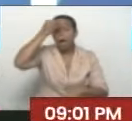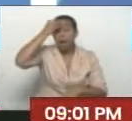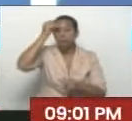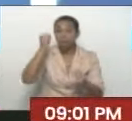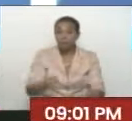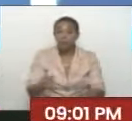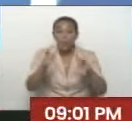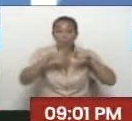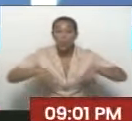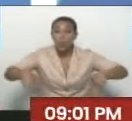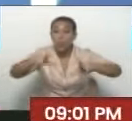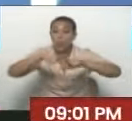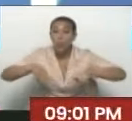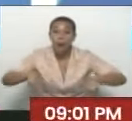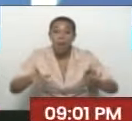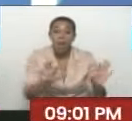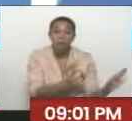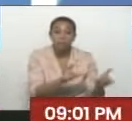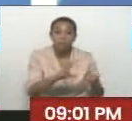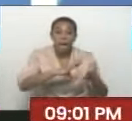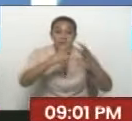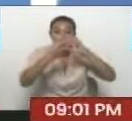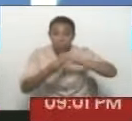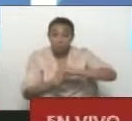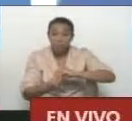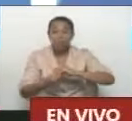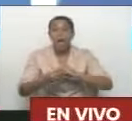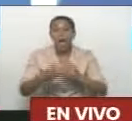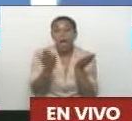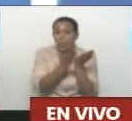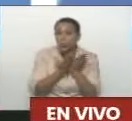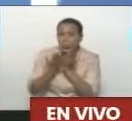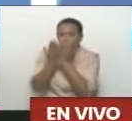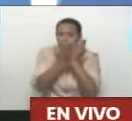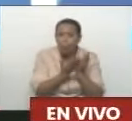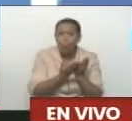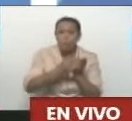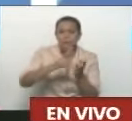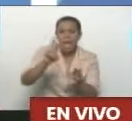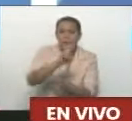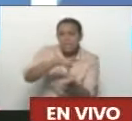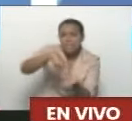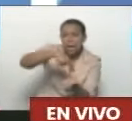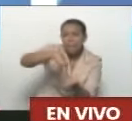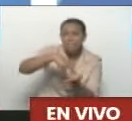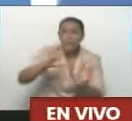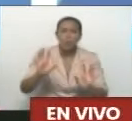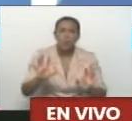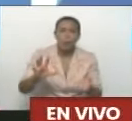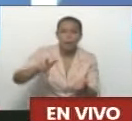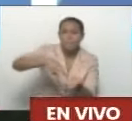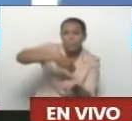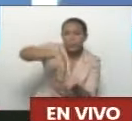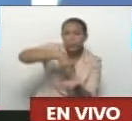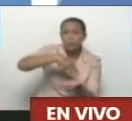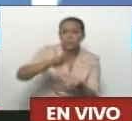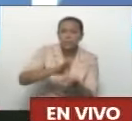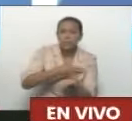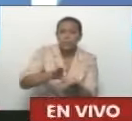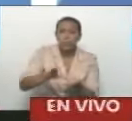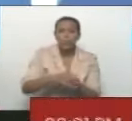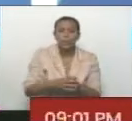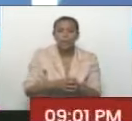fortalecimiento de los espacios para la investigación sobre músicas, cantos, ritmos, bailes de la tradición venezolana